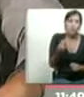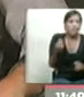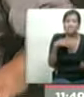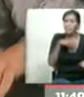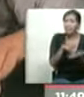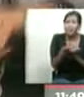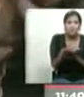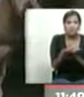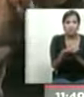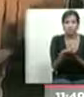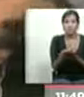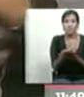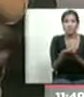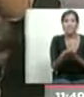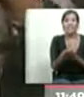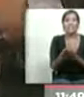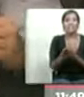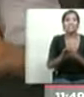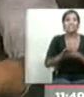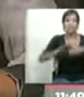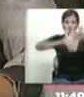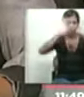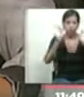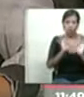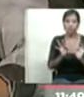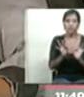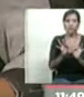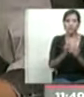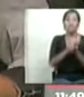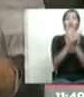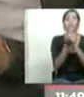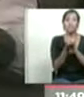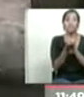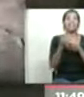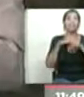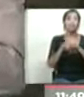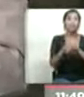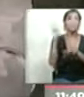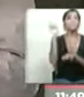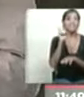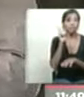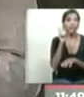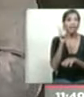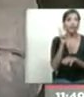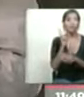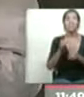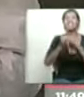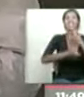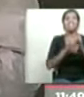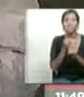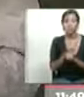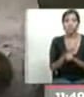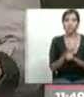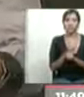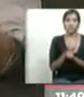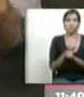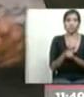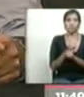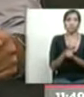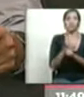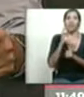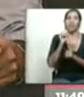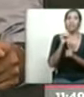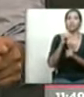existido este fenómeno que se ha convertido, inclusive el venezolano, en el ámbito internacional. Estoy hablando